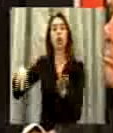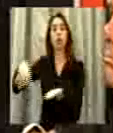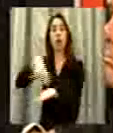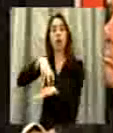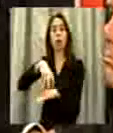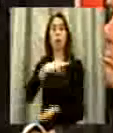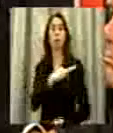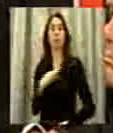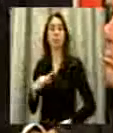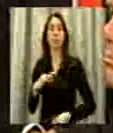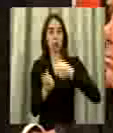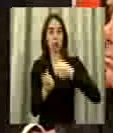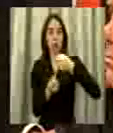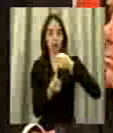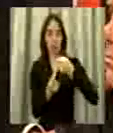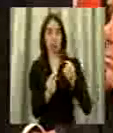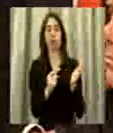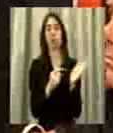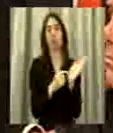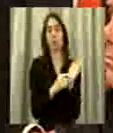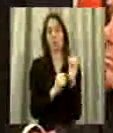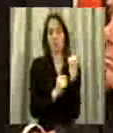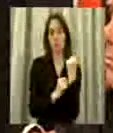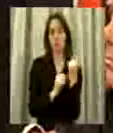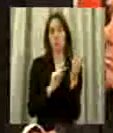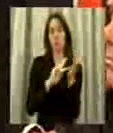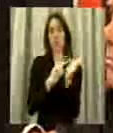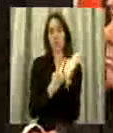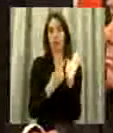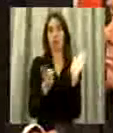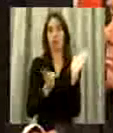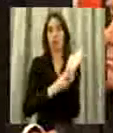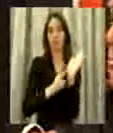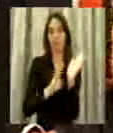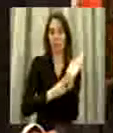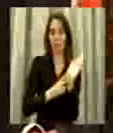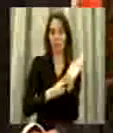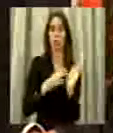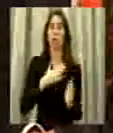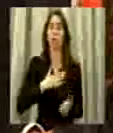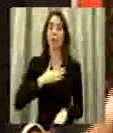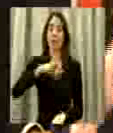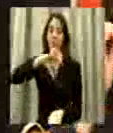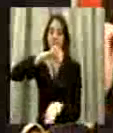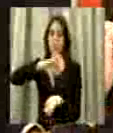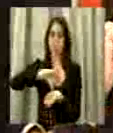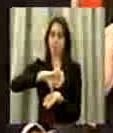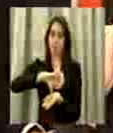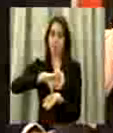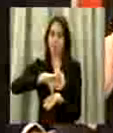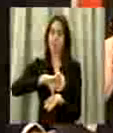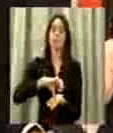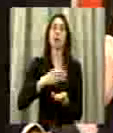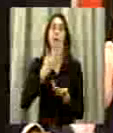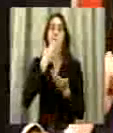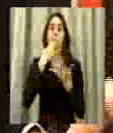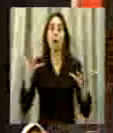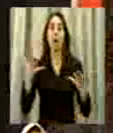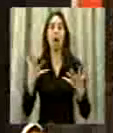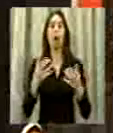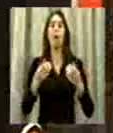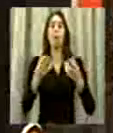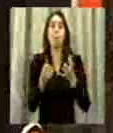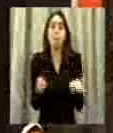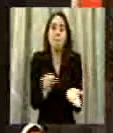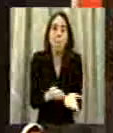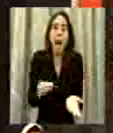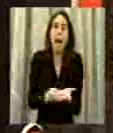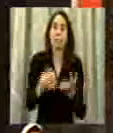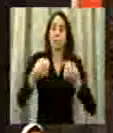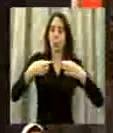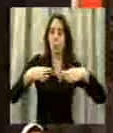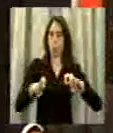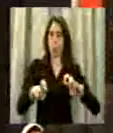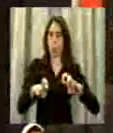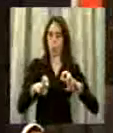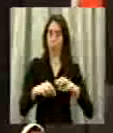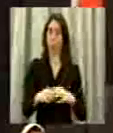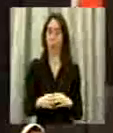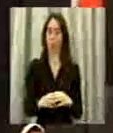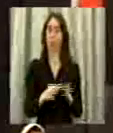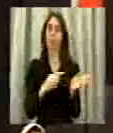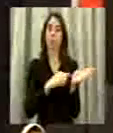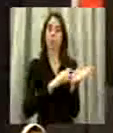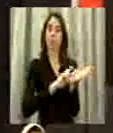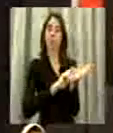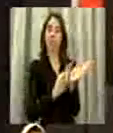Hacienda. Reforma tributaria, hemos aspirado a tener un país con más y mejores oportunidades. Y en la